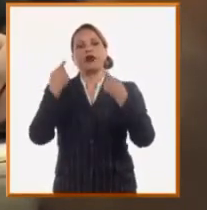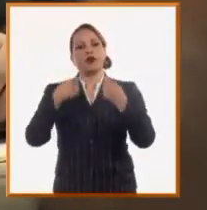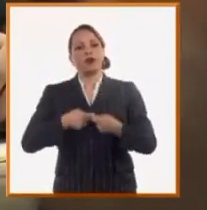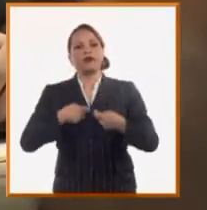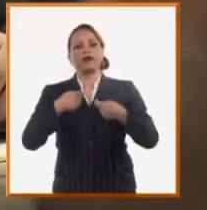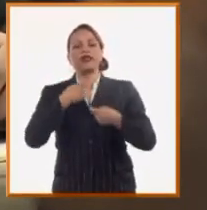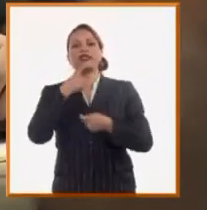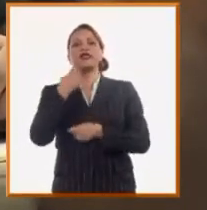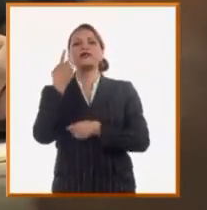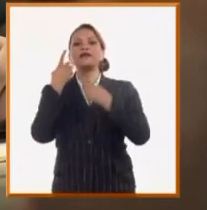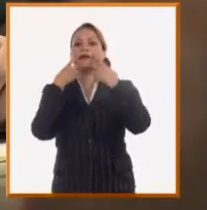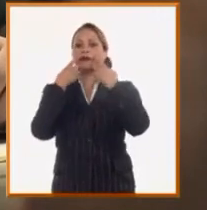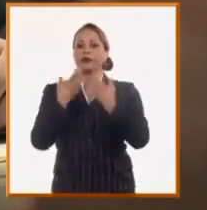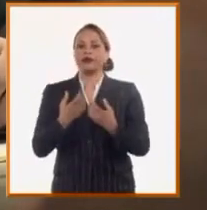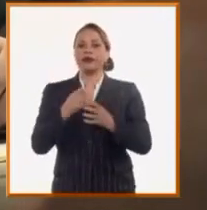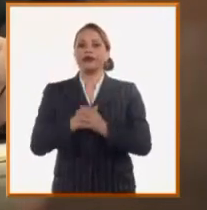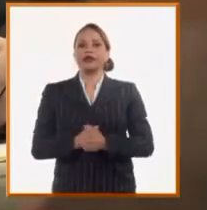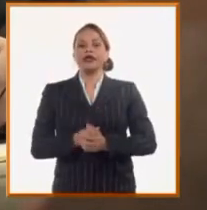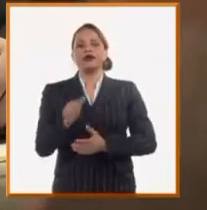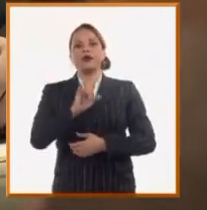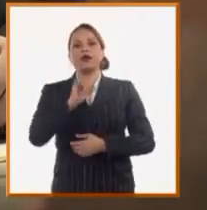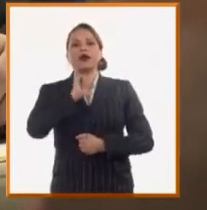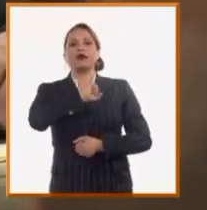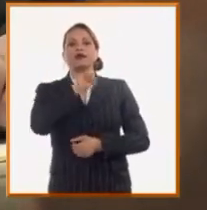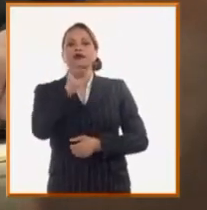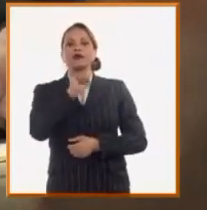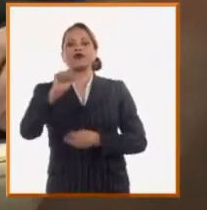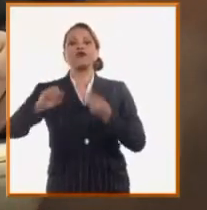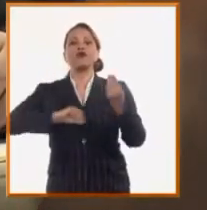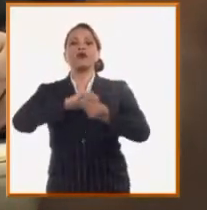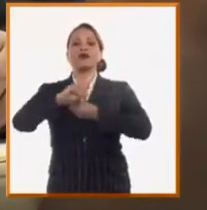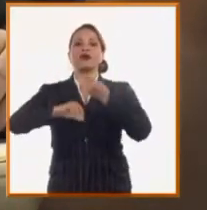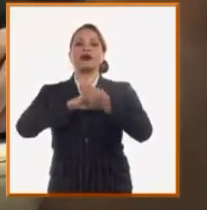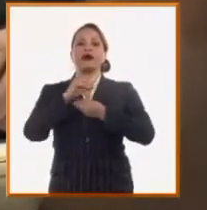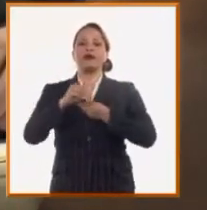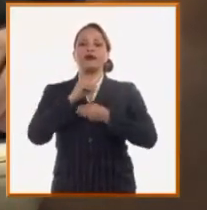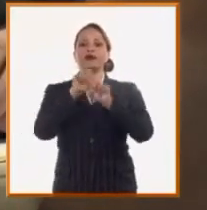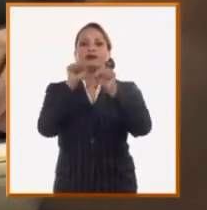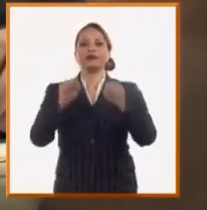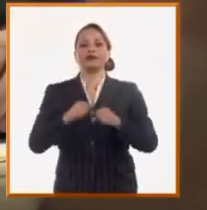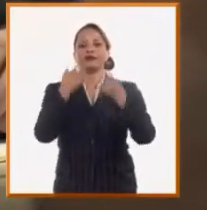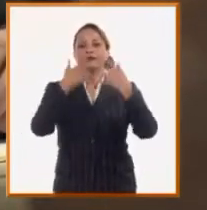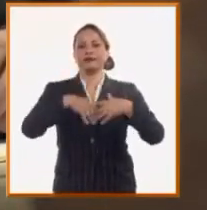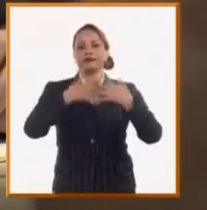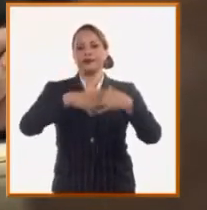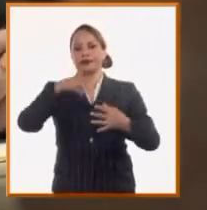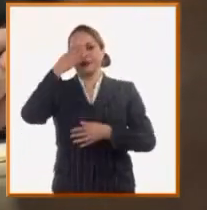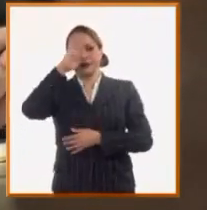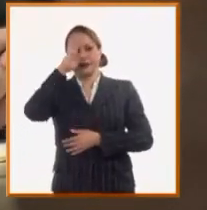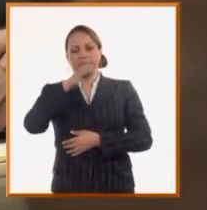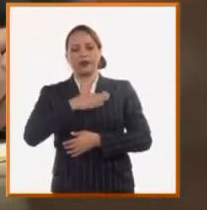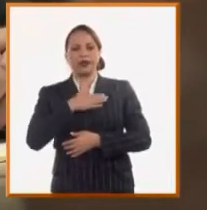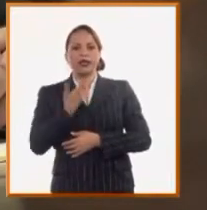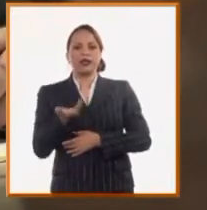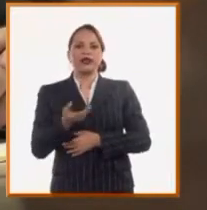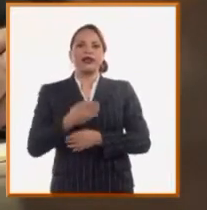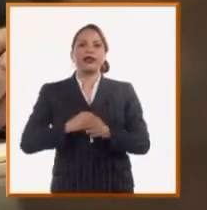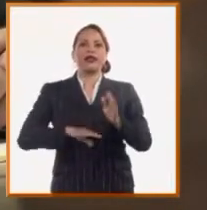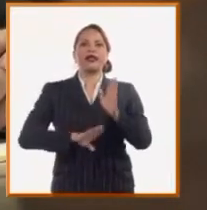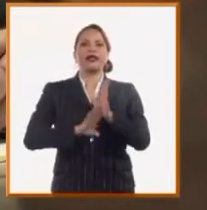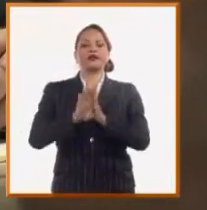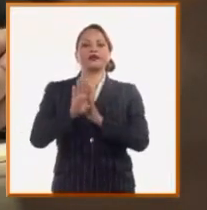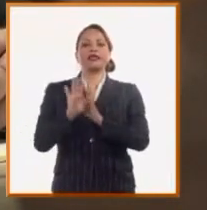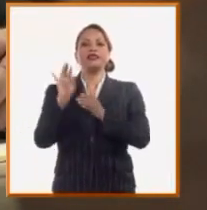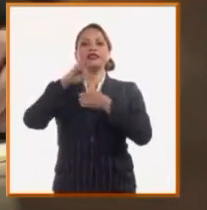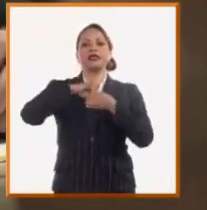hacerlo necesariamente también logrando una transformación en los sistemas productivos del país, en la capacidad de poder